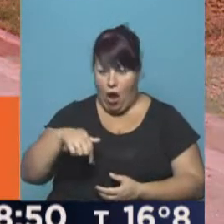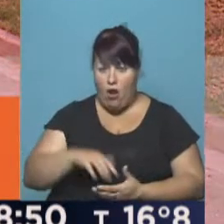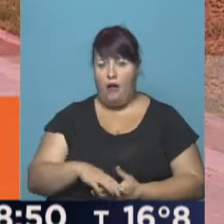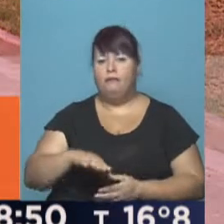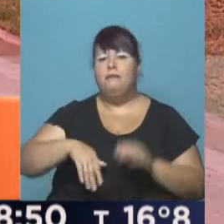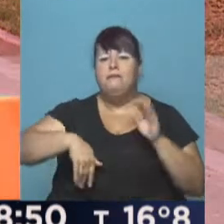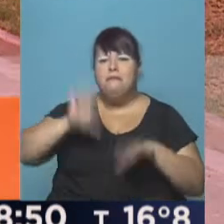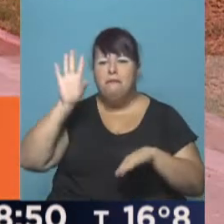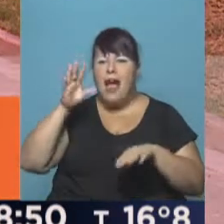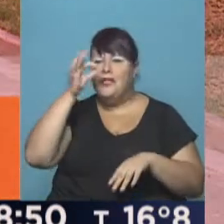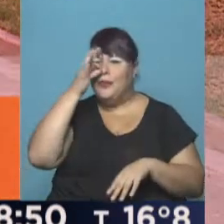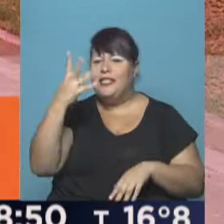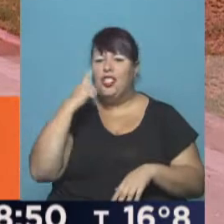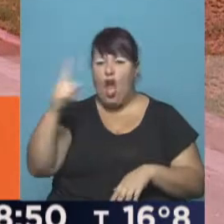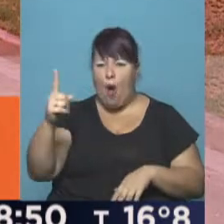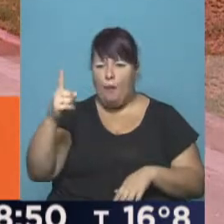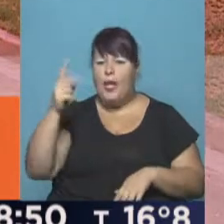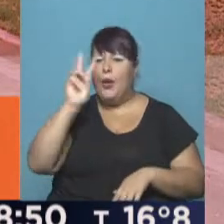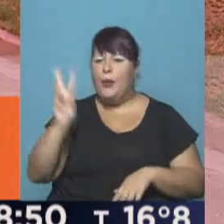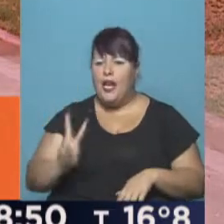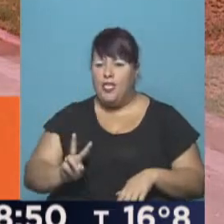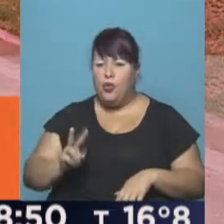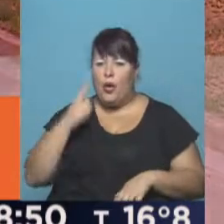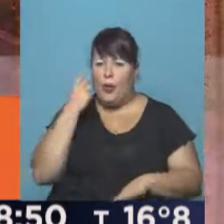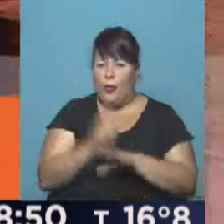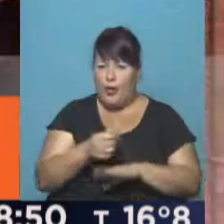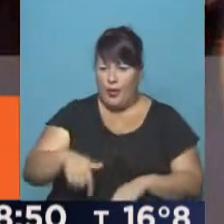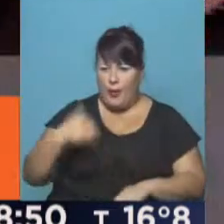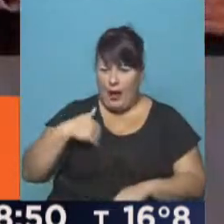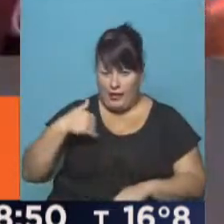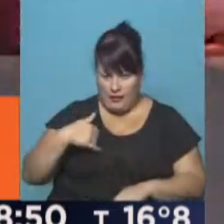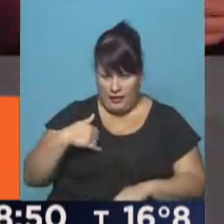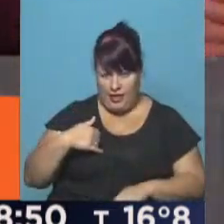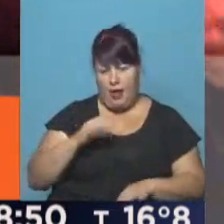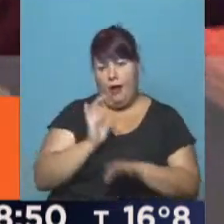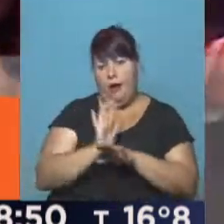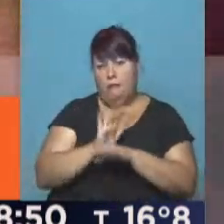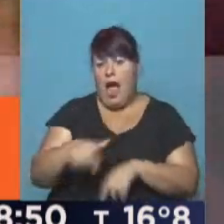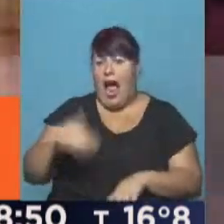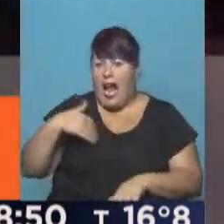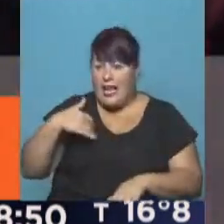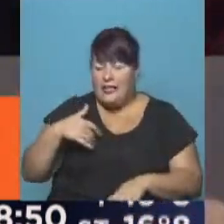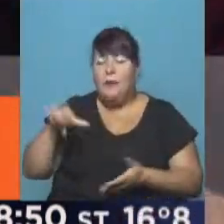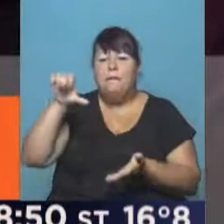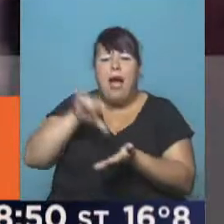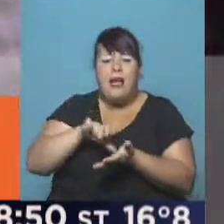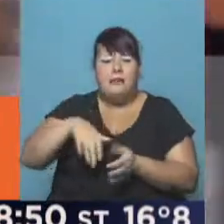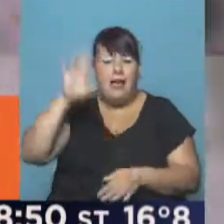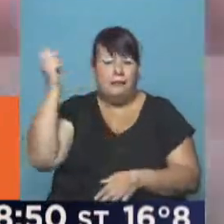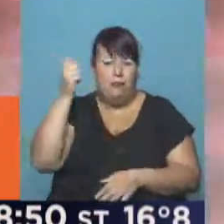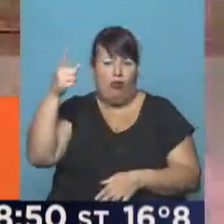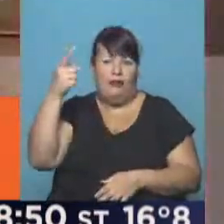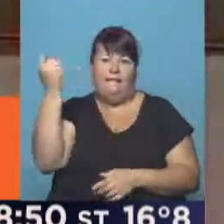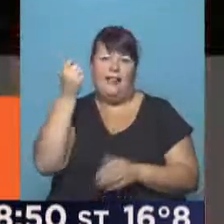ya supera la cifra de 25.000 la cantidad de venezolanos radicados en nuestro país, lo que convierte a la Argentina en uno de los principales destinos